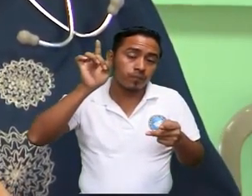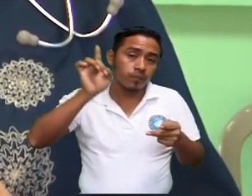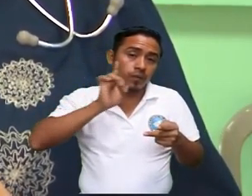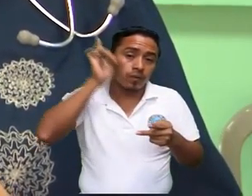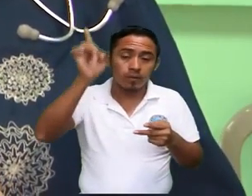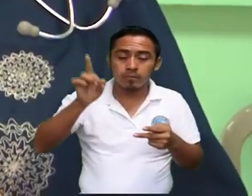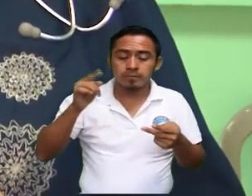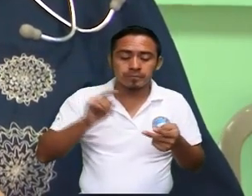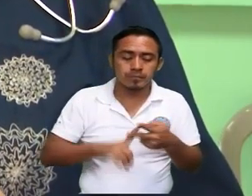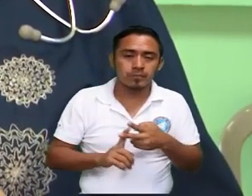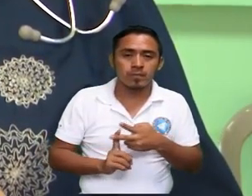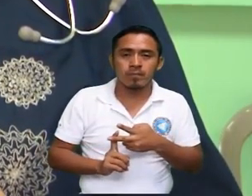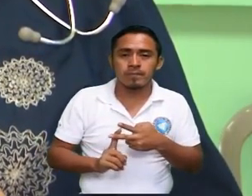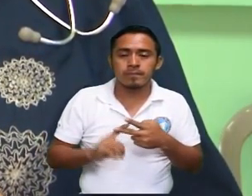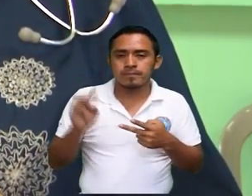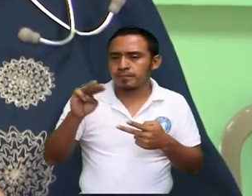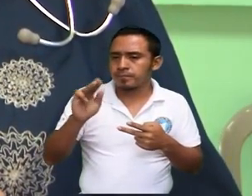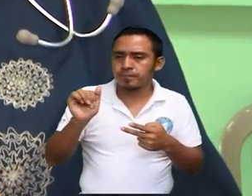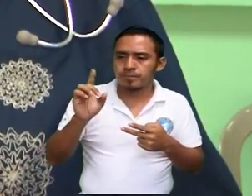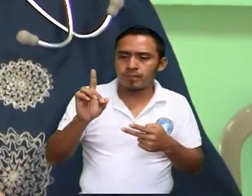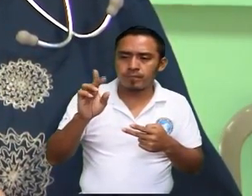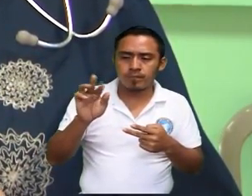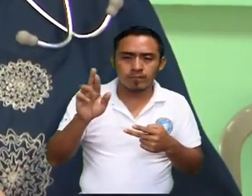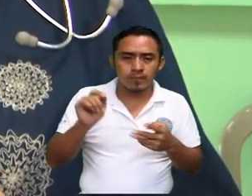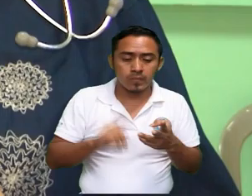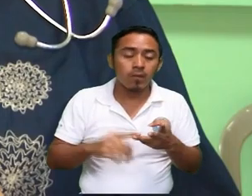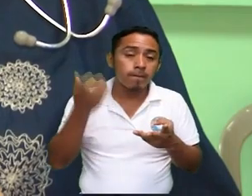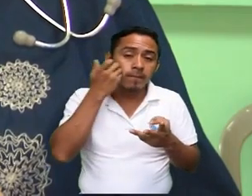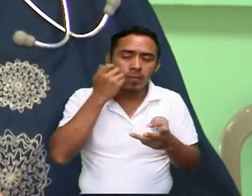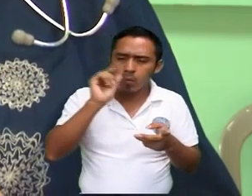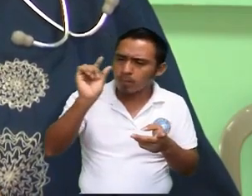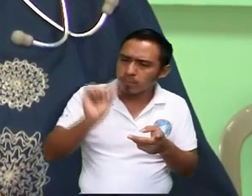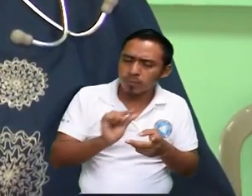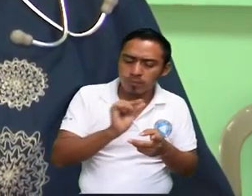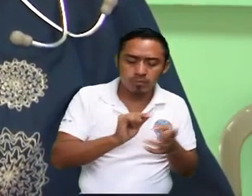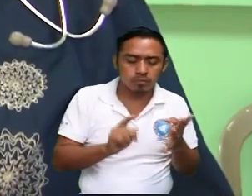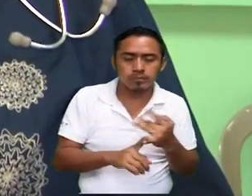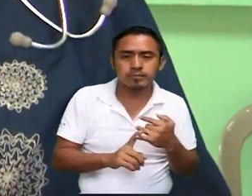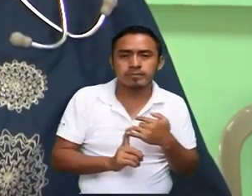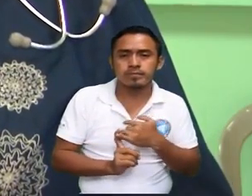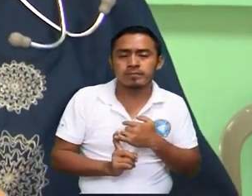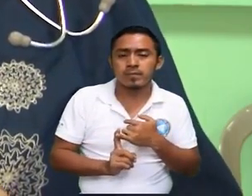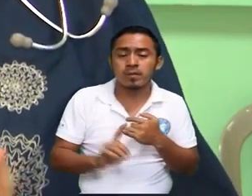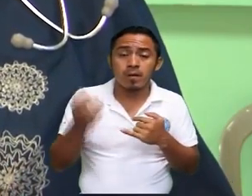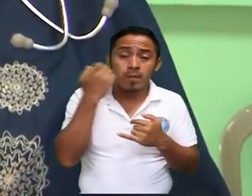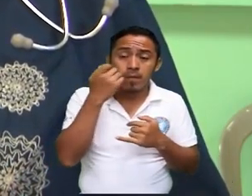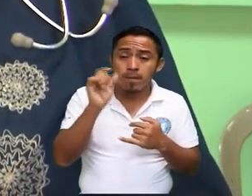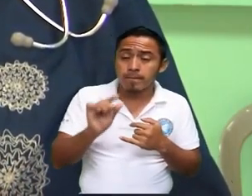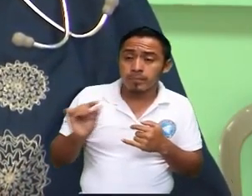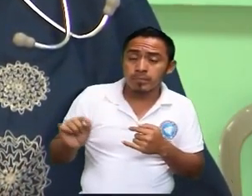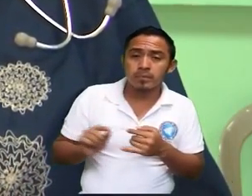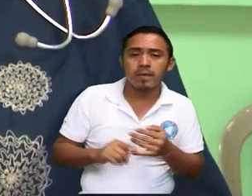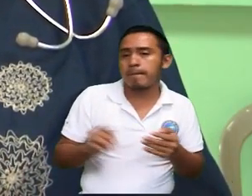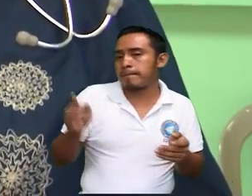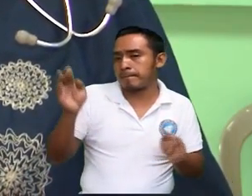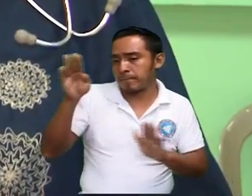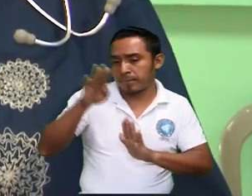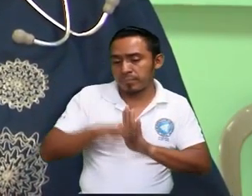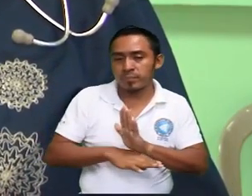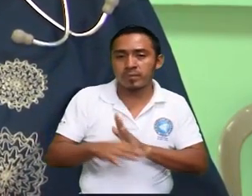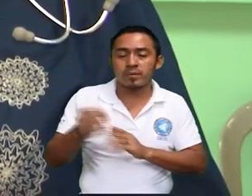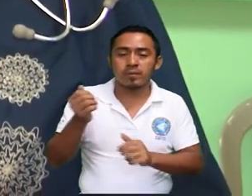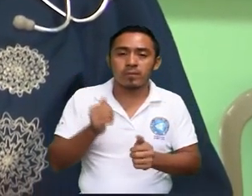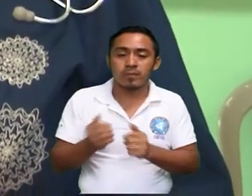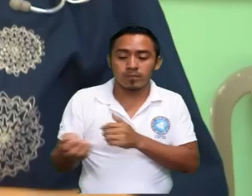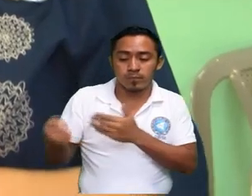su maduración, le voy a ayudar a que se enferme menos. Y si se enferma menos, va a haber menos muertos. Correcto, es lo